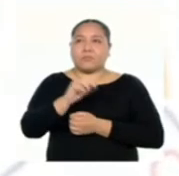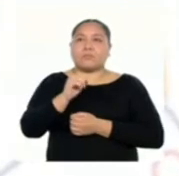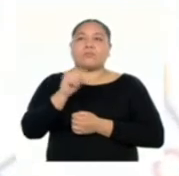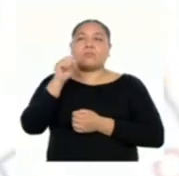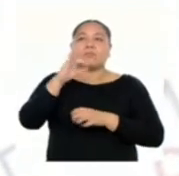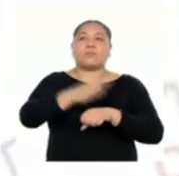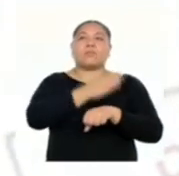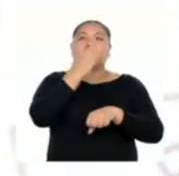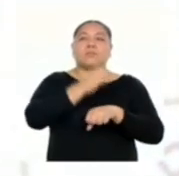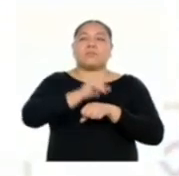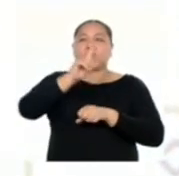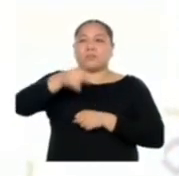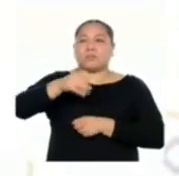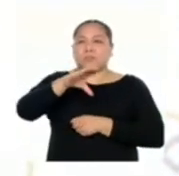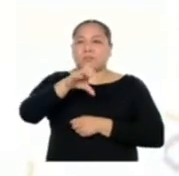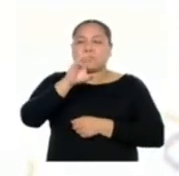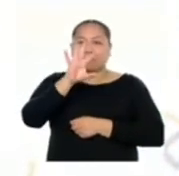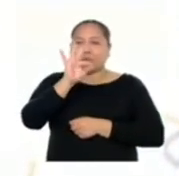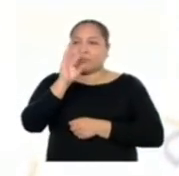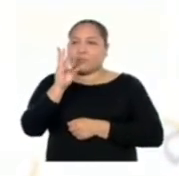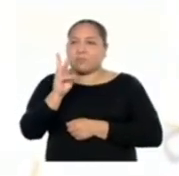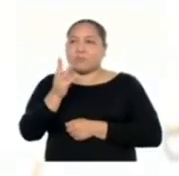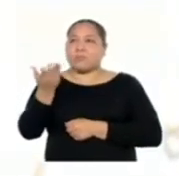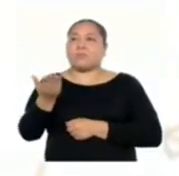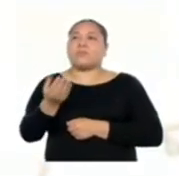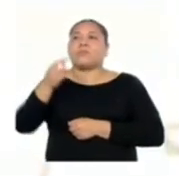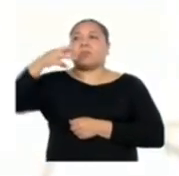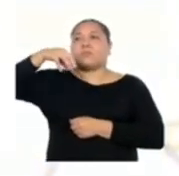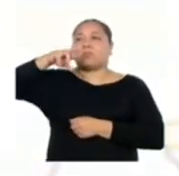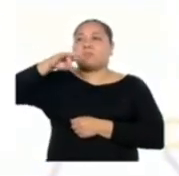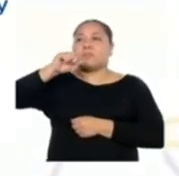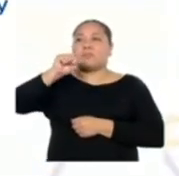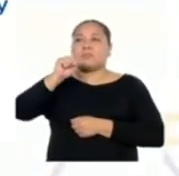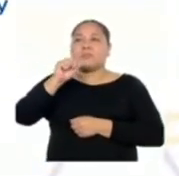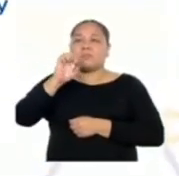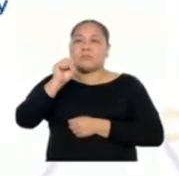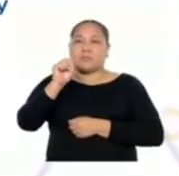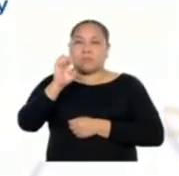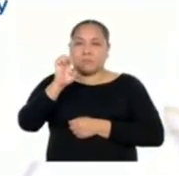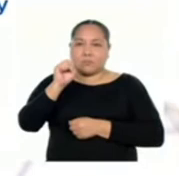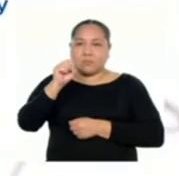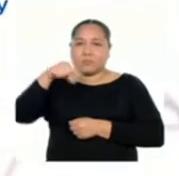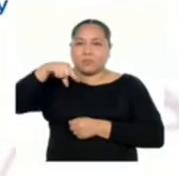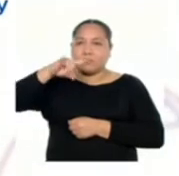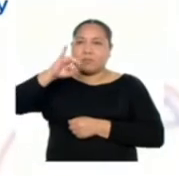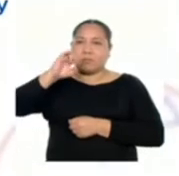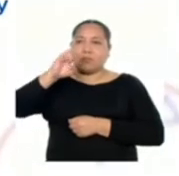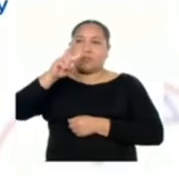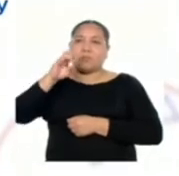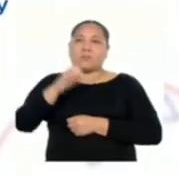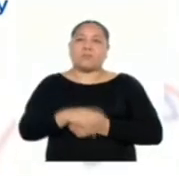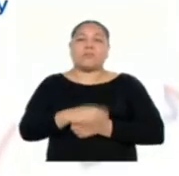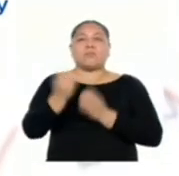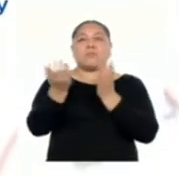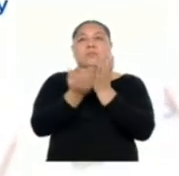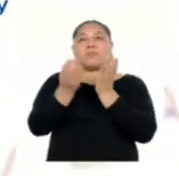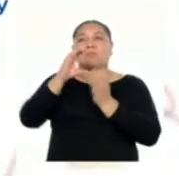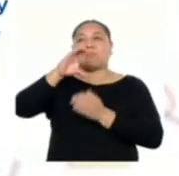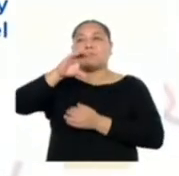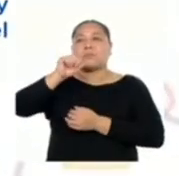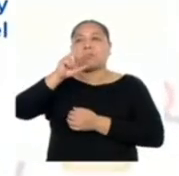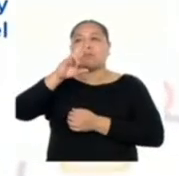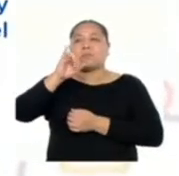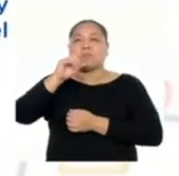fundado en 1596 por doña María de Esquivel, y en el Colegio de la Caridad.